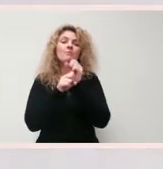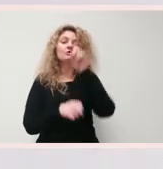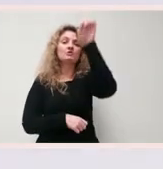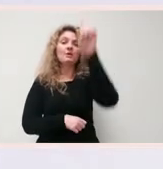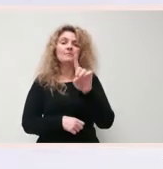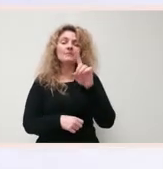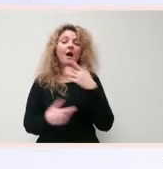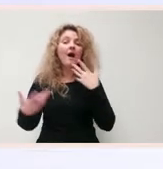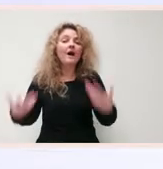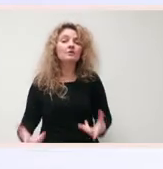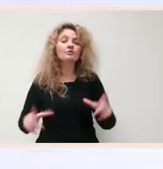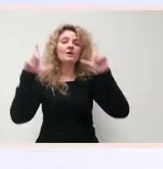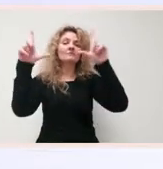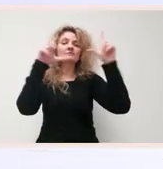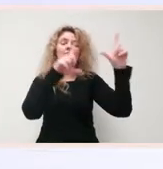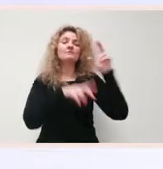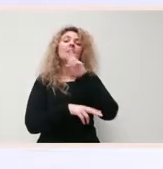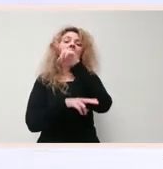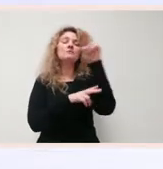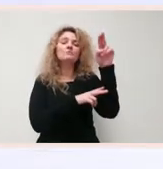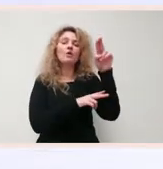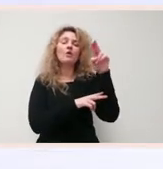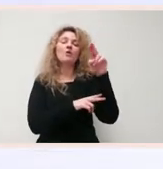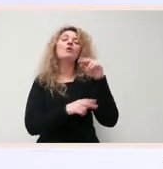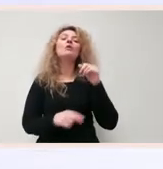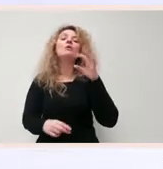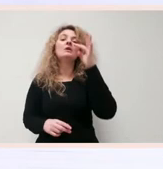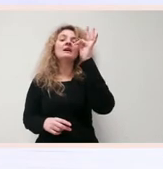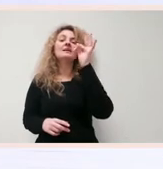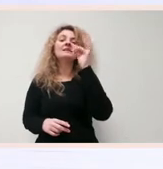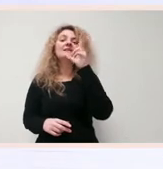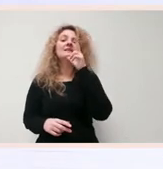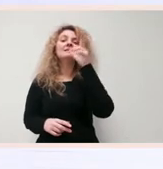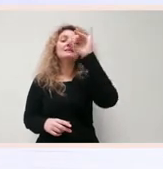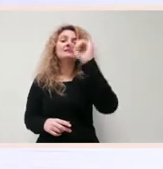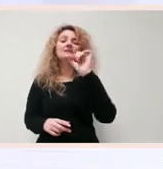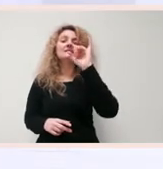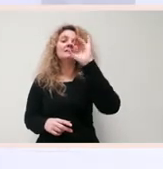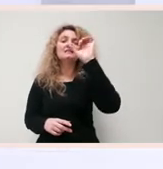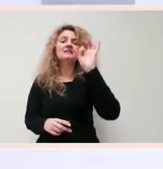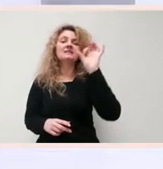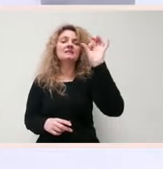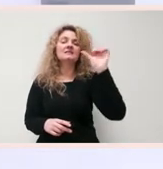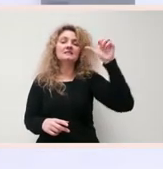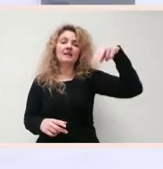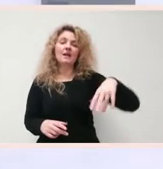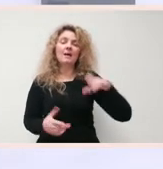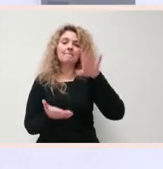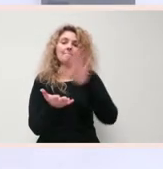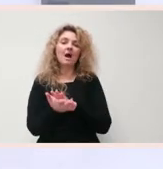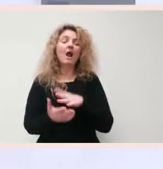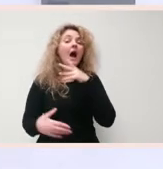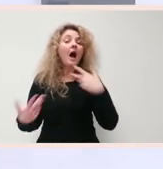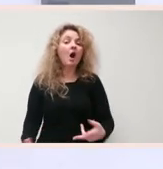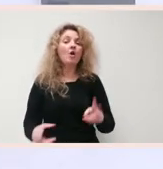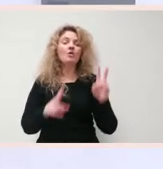bolsa, e que neste momento está nunha exposición no Museo Thyssen de Málaga. Pero sí que vos podo mostrar o que van a ser as súas